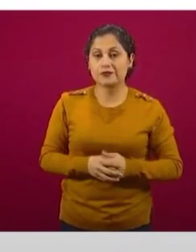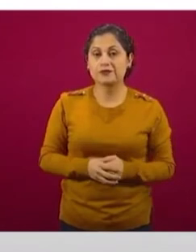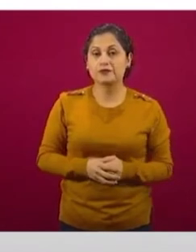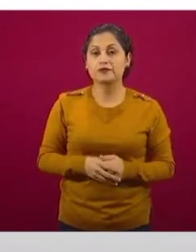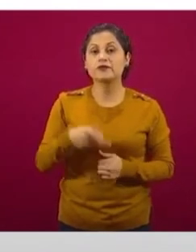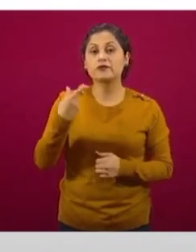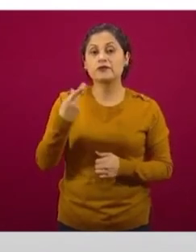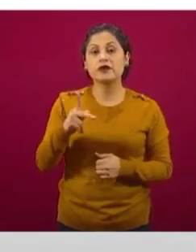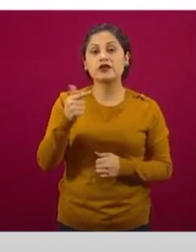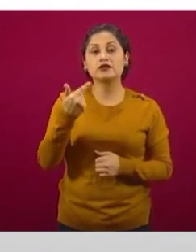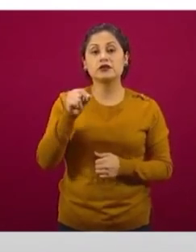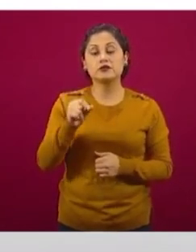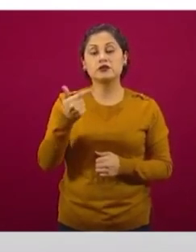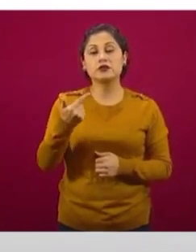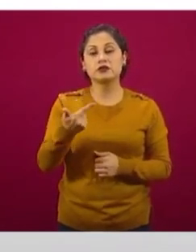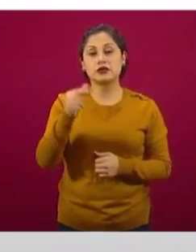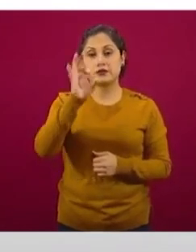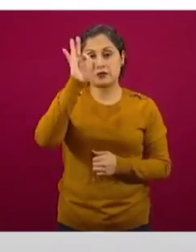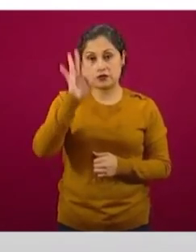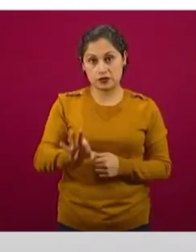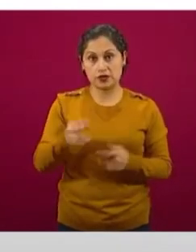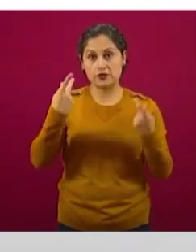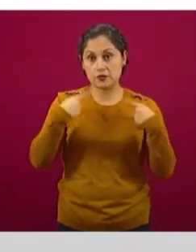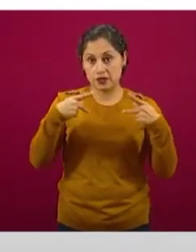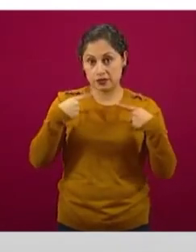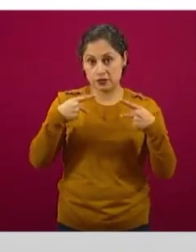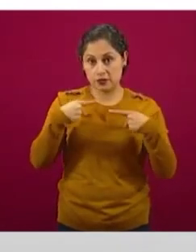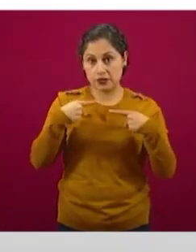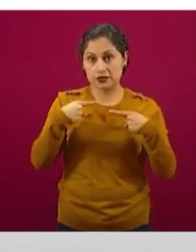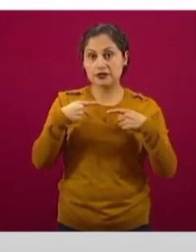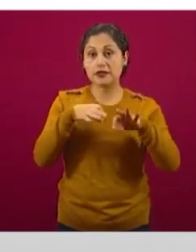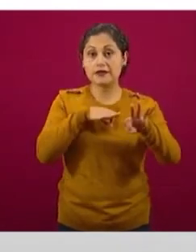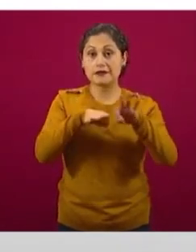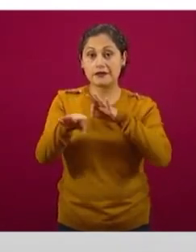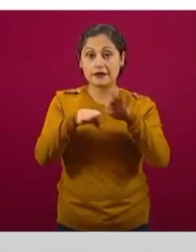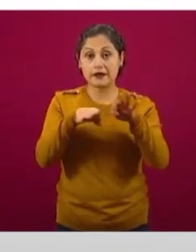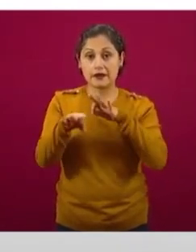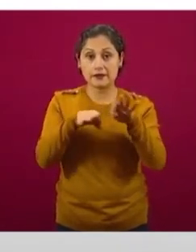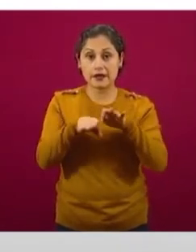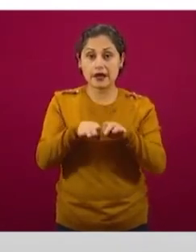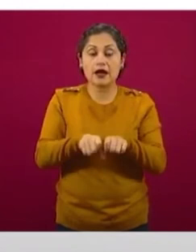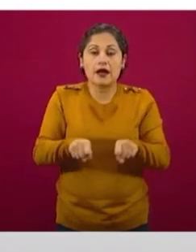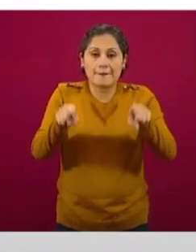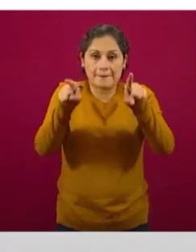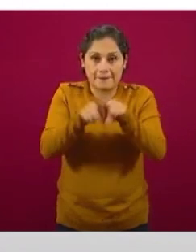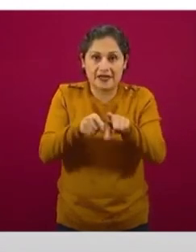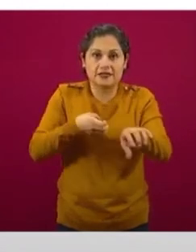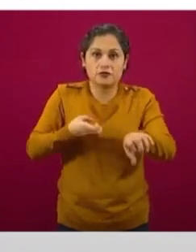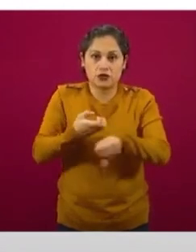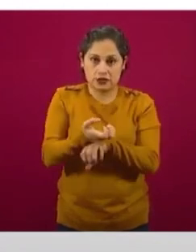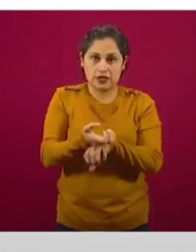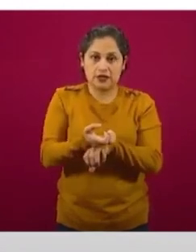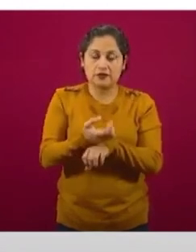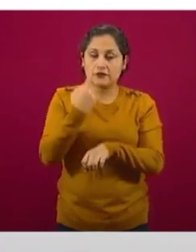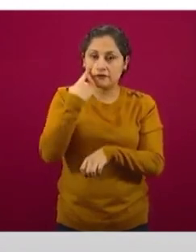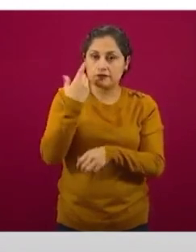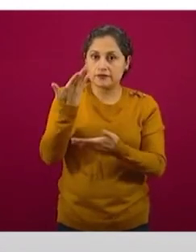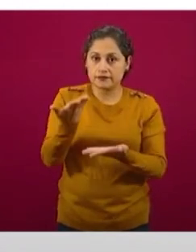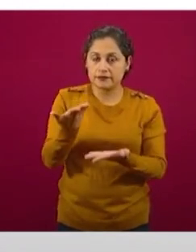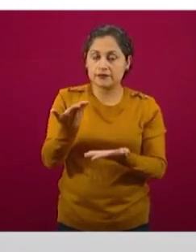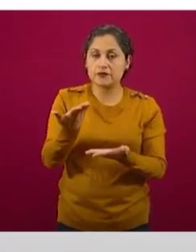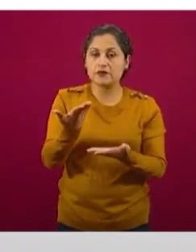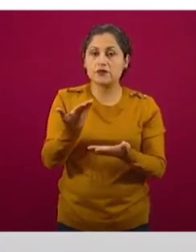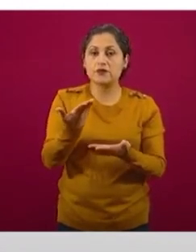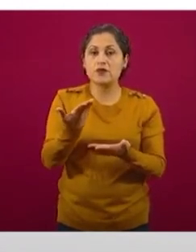el 7.7% de esta población trabaja en su propia entidad. Es decir, vemos una clara migración de